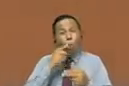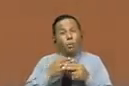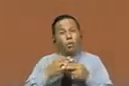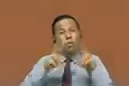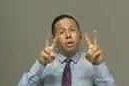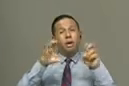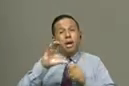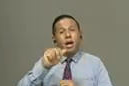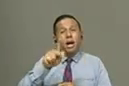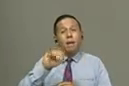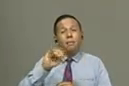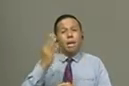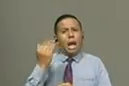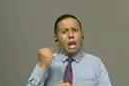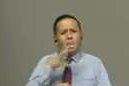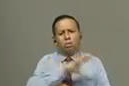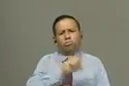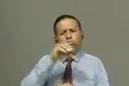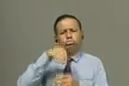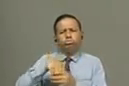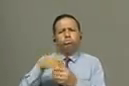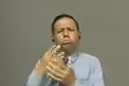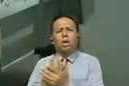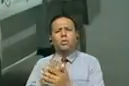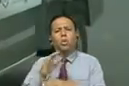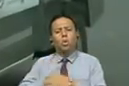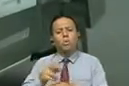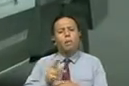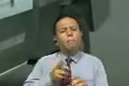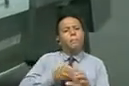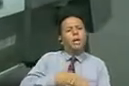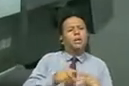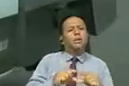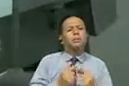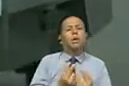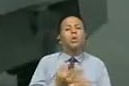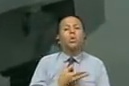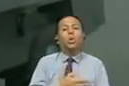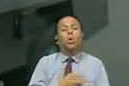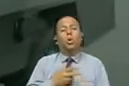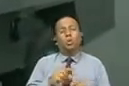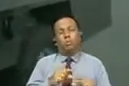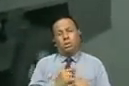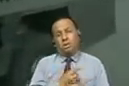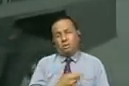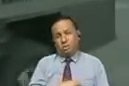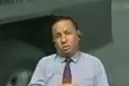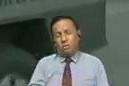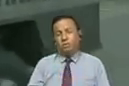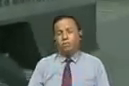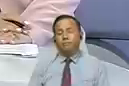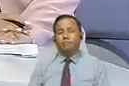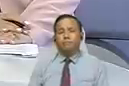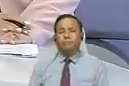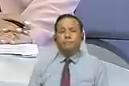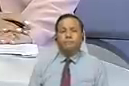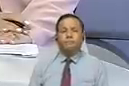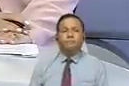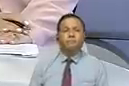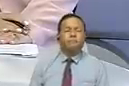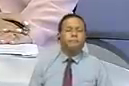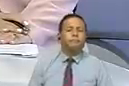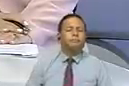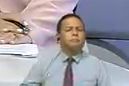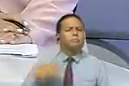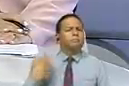ese mismo año, acusado de pertenecer a la banda de los Choneros. Con cámaras, Eduardo García, desde la provincia de Manabí, informó Wendy Delgado. Y en